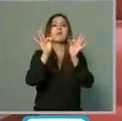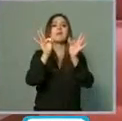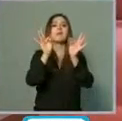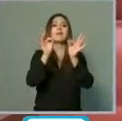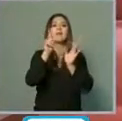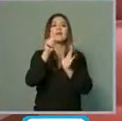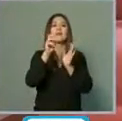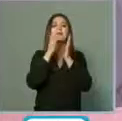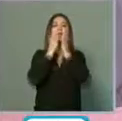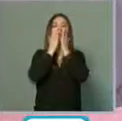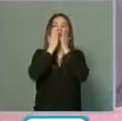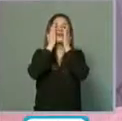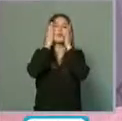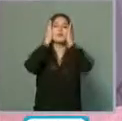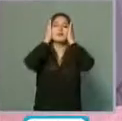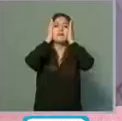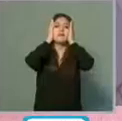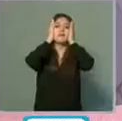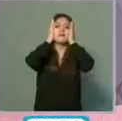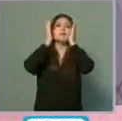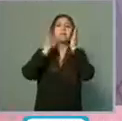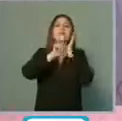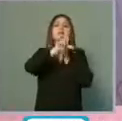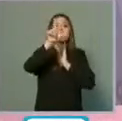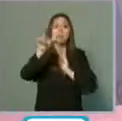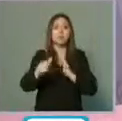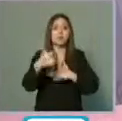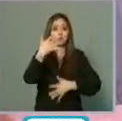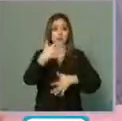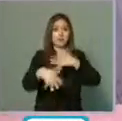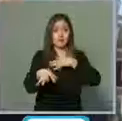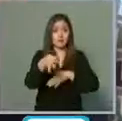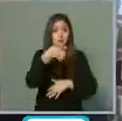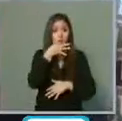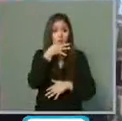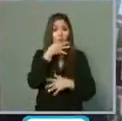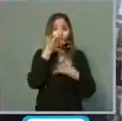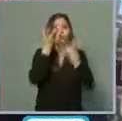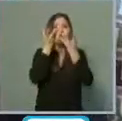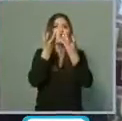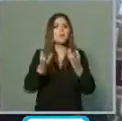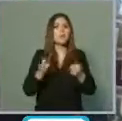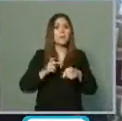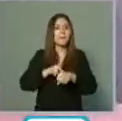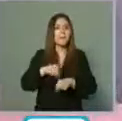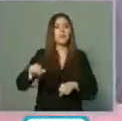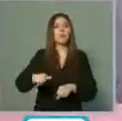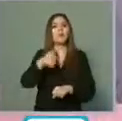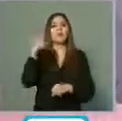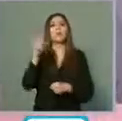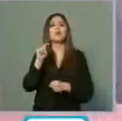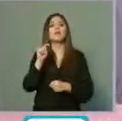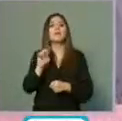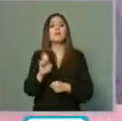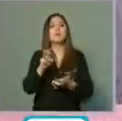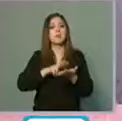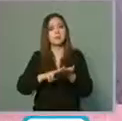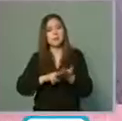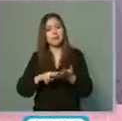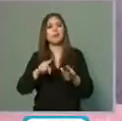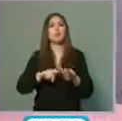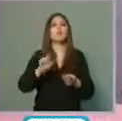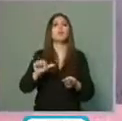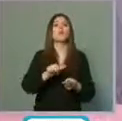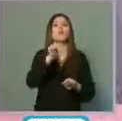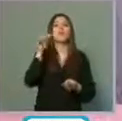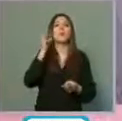y que en 15 minutos te súper hidrata la piel. ¿Por qué? Porque hay diferentes tipos. Hay una que tiene té verde, hay otra que tiene manzanilla